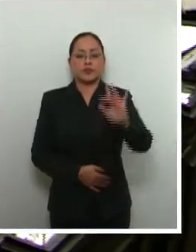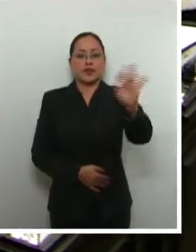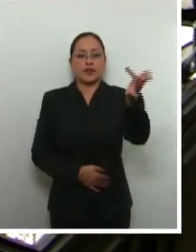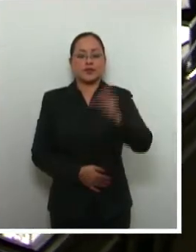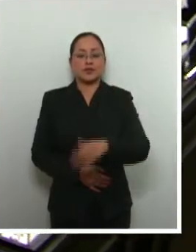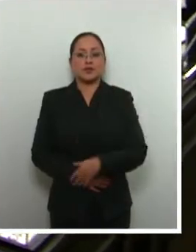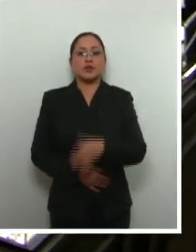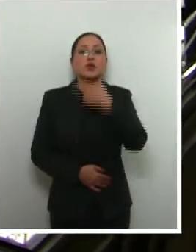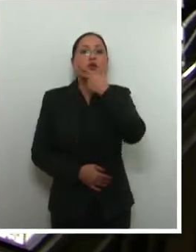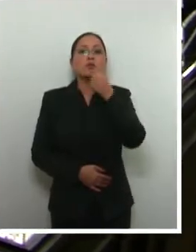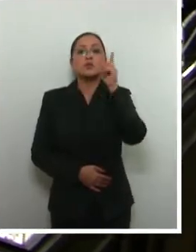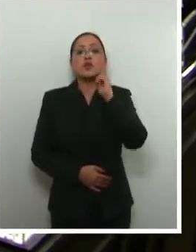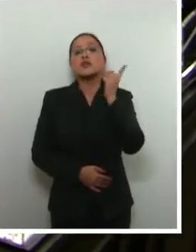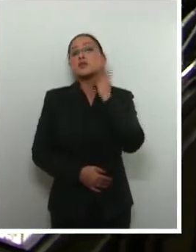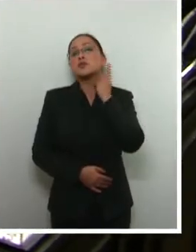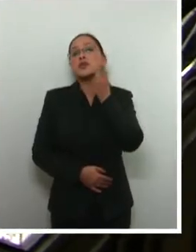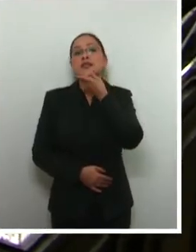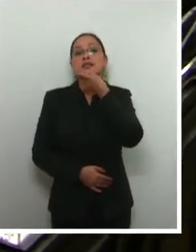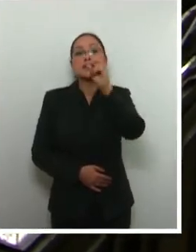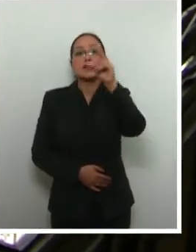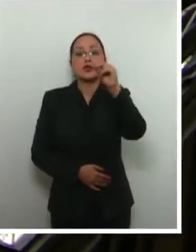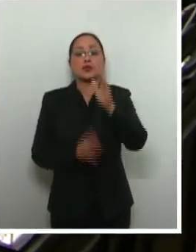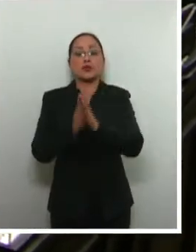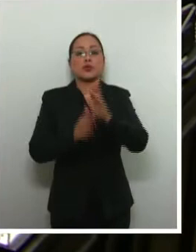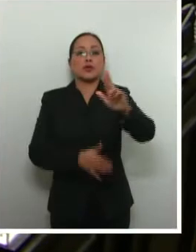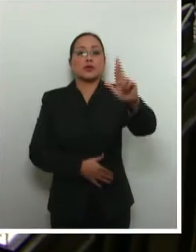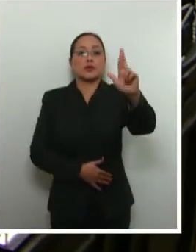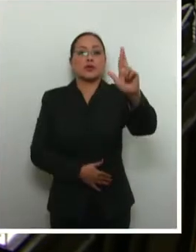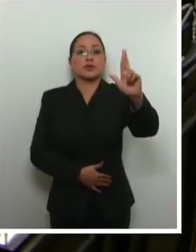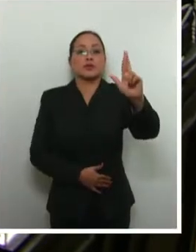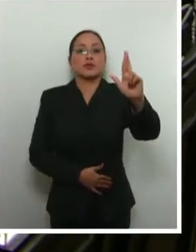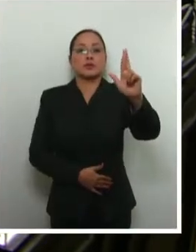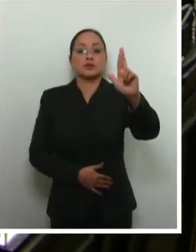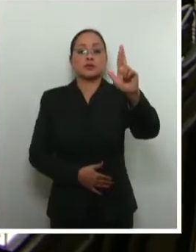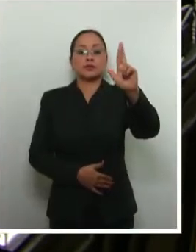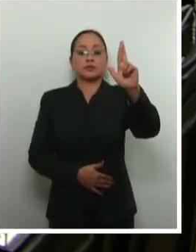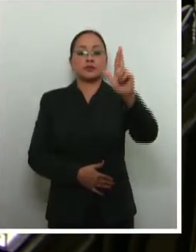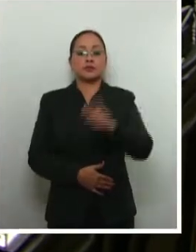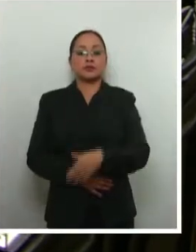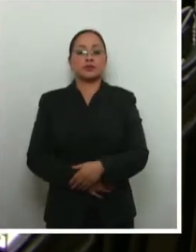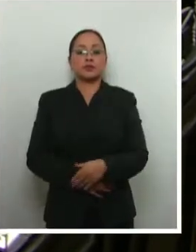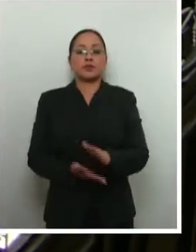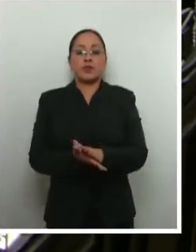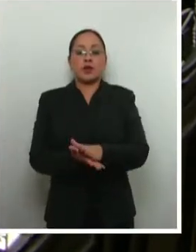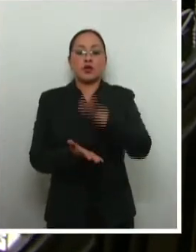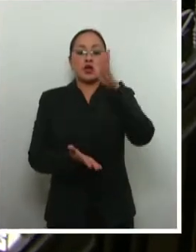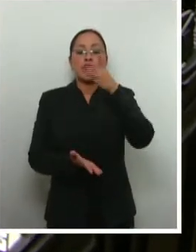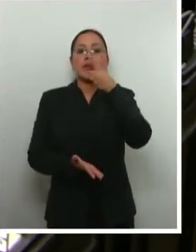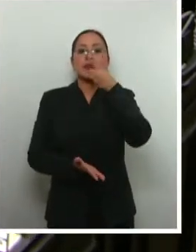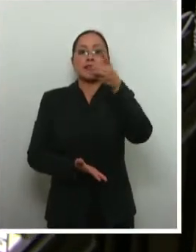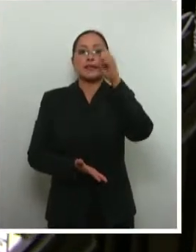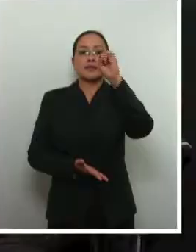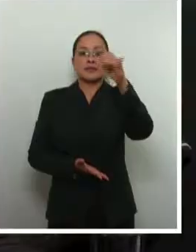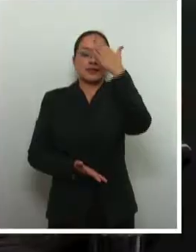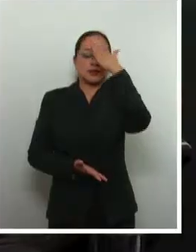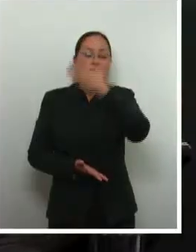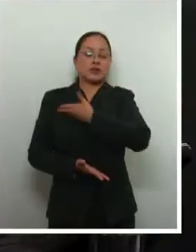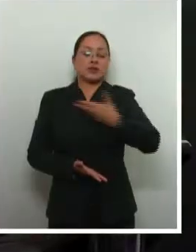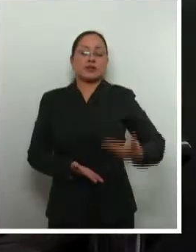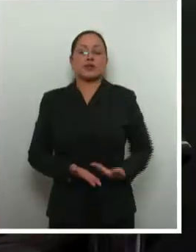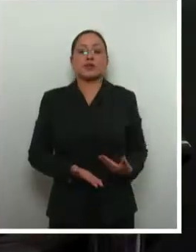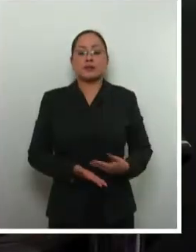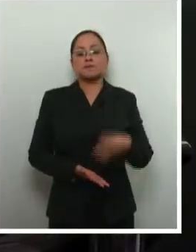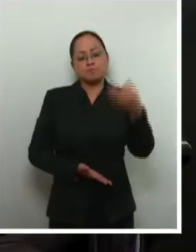Gracias. Las y los constituyentes que estén por la negativa, sírvanse manifestarlo. Mayoría por la afirmativa, señor presidente.